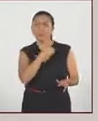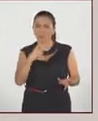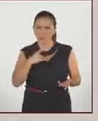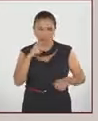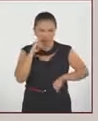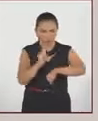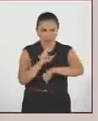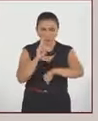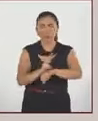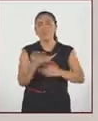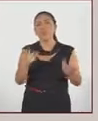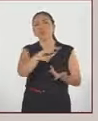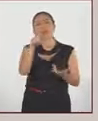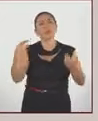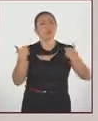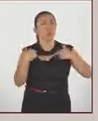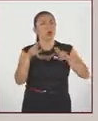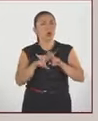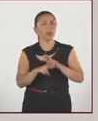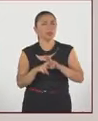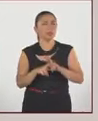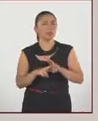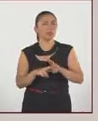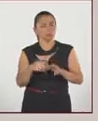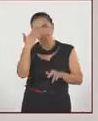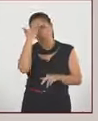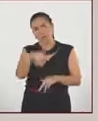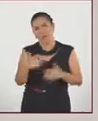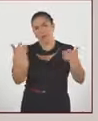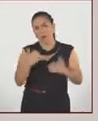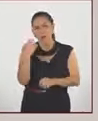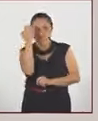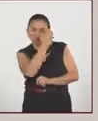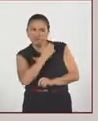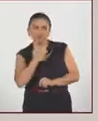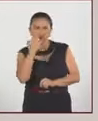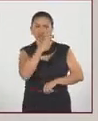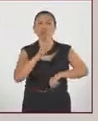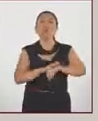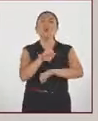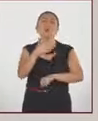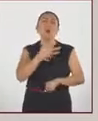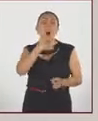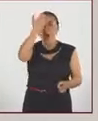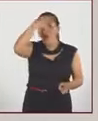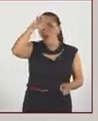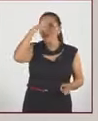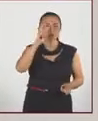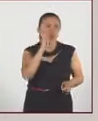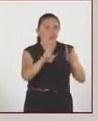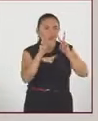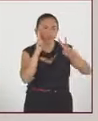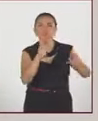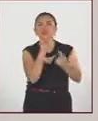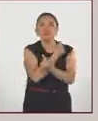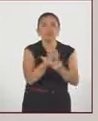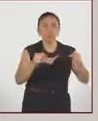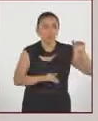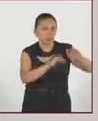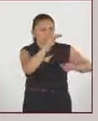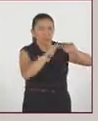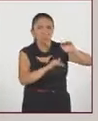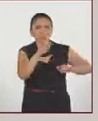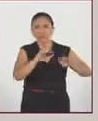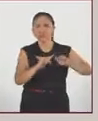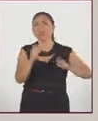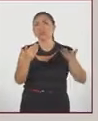yo creo que los docentes son muy buenos observadores, dado que pues tienen amplia experiencia viendo muchos niños